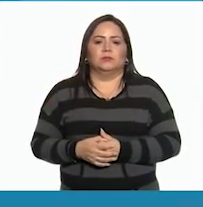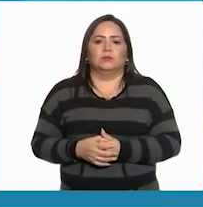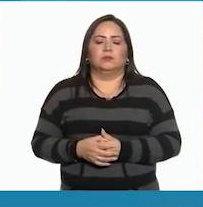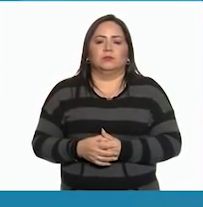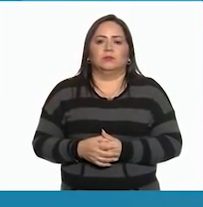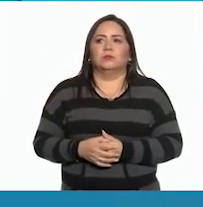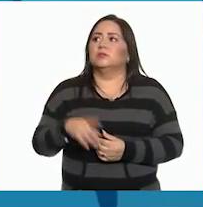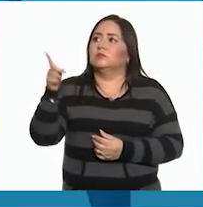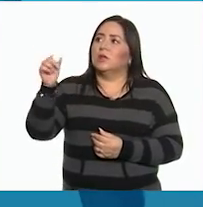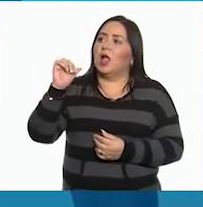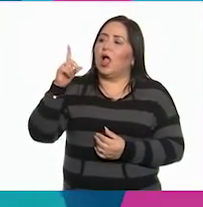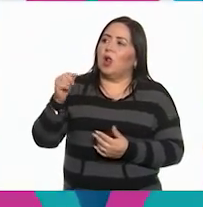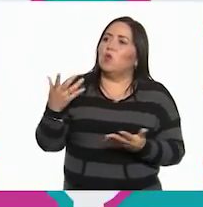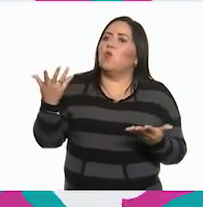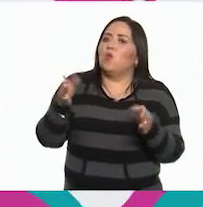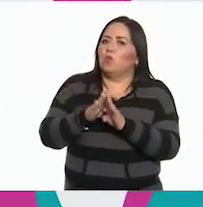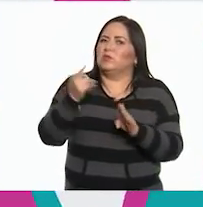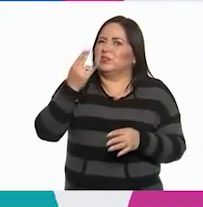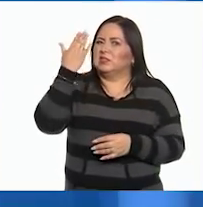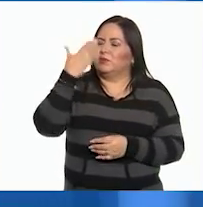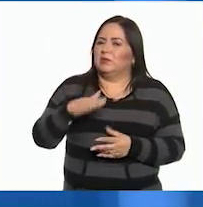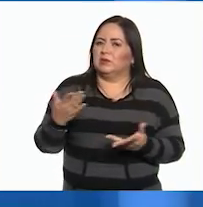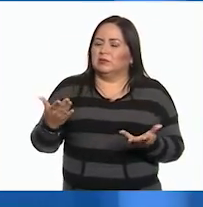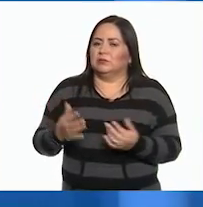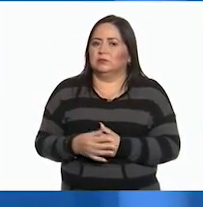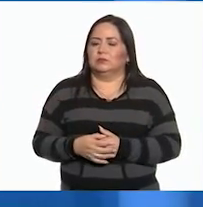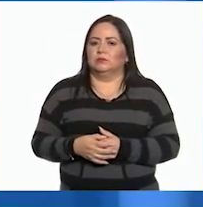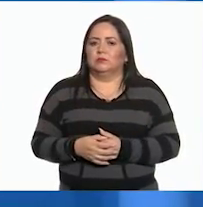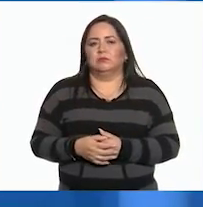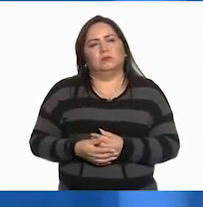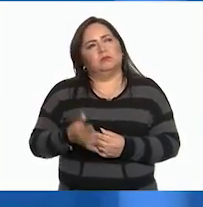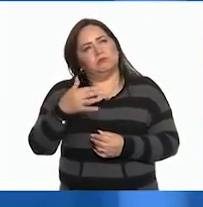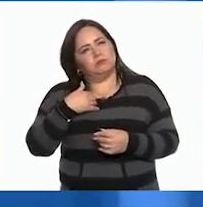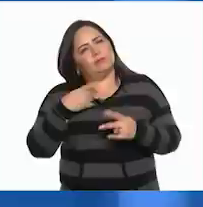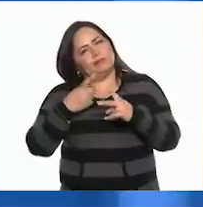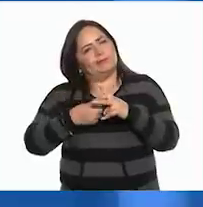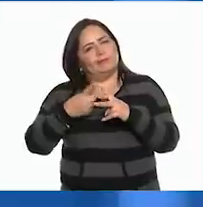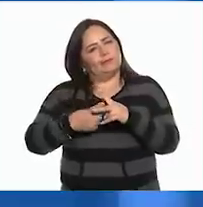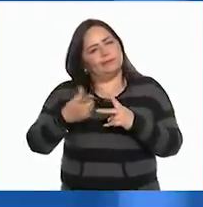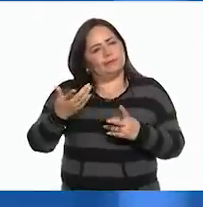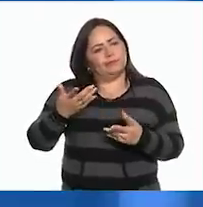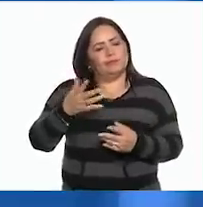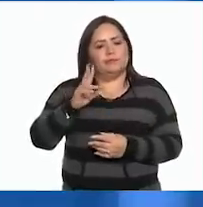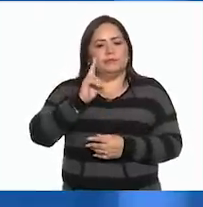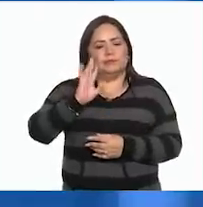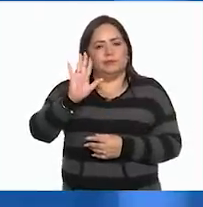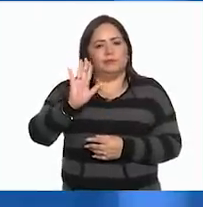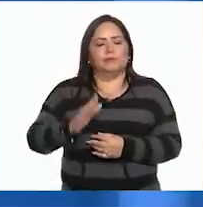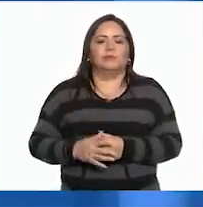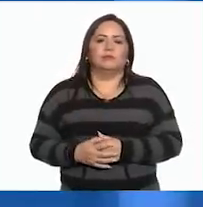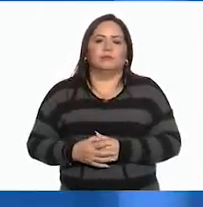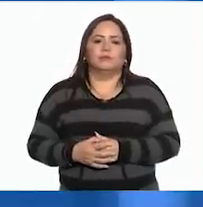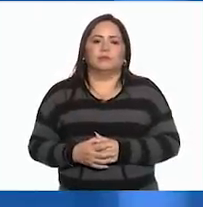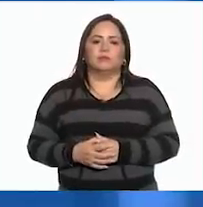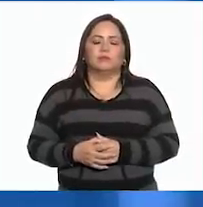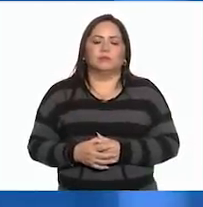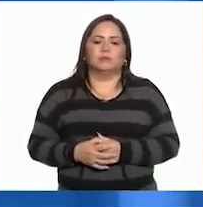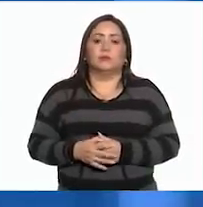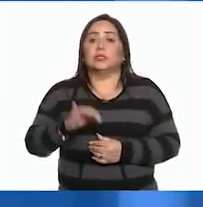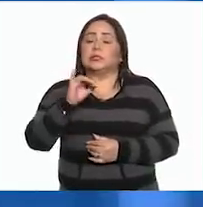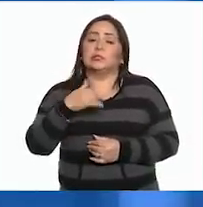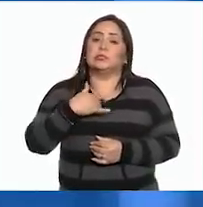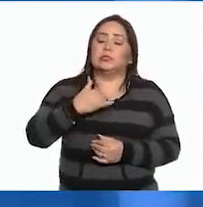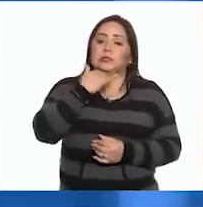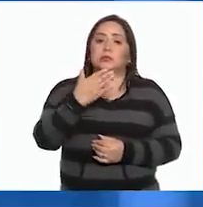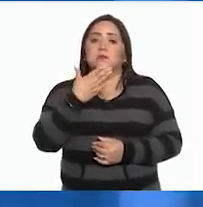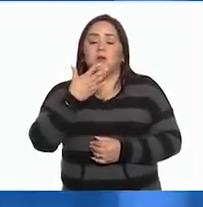¿Tienes alguna propuesta de cómo saberlo? Pues sería... A ver, ¿qué me dicen si estoy bien? Te la